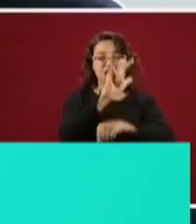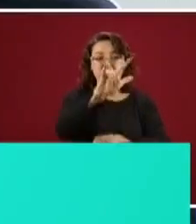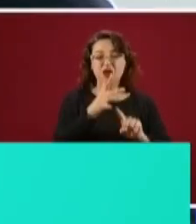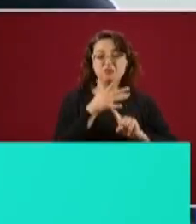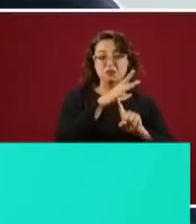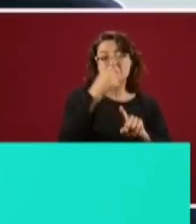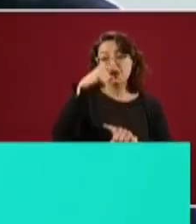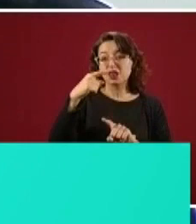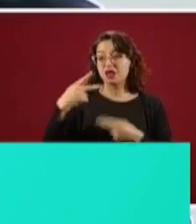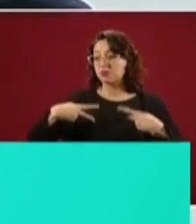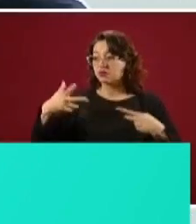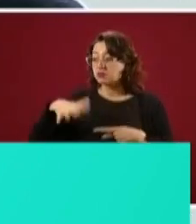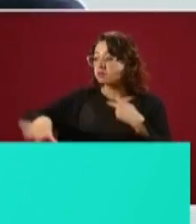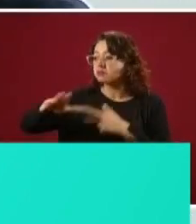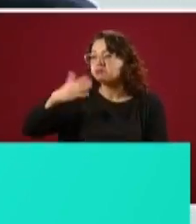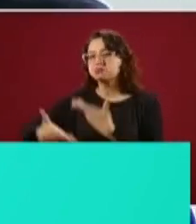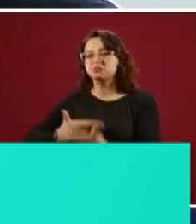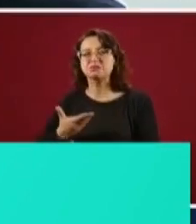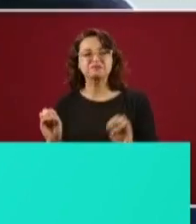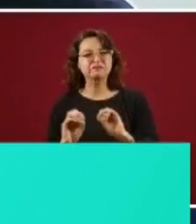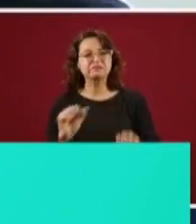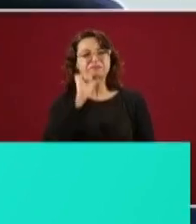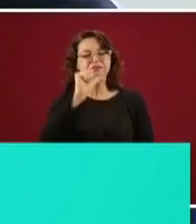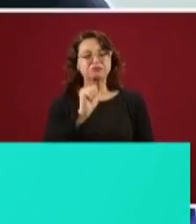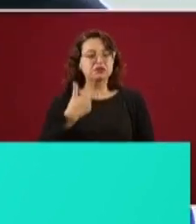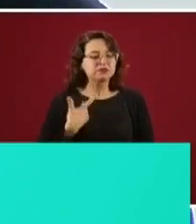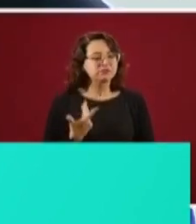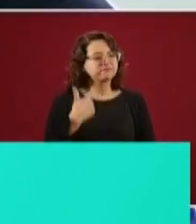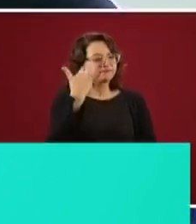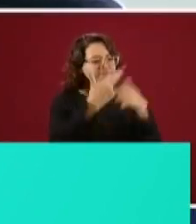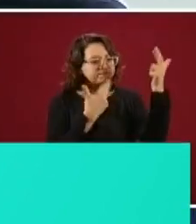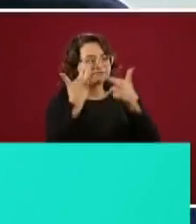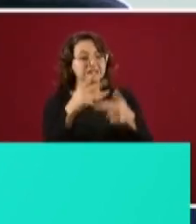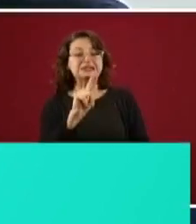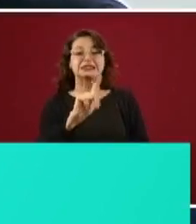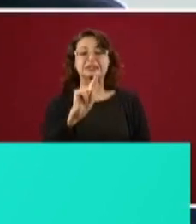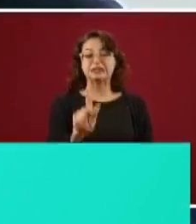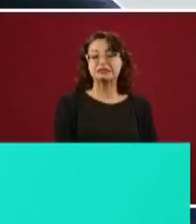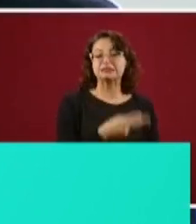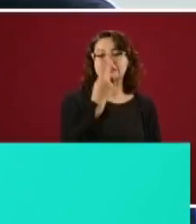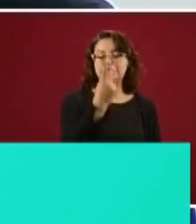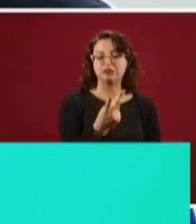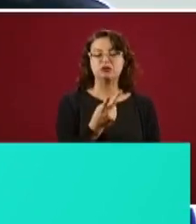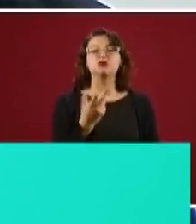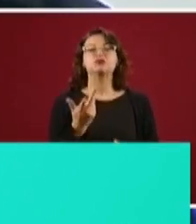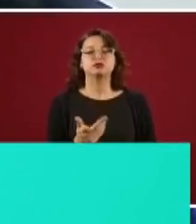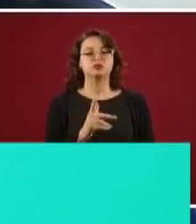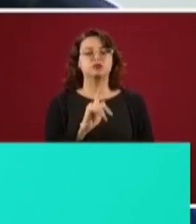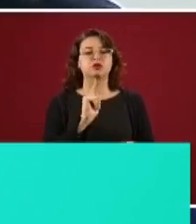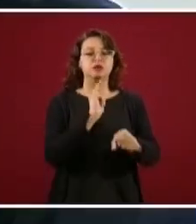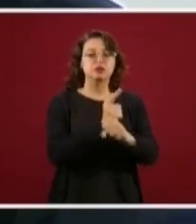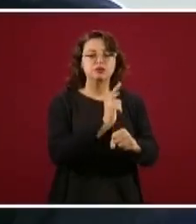del gobierno federal con banobras con información de marisol mateos noticias tdt